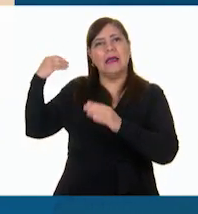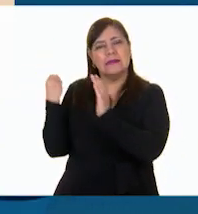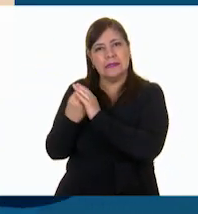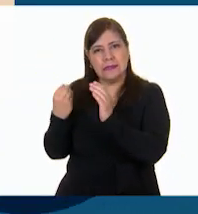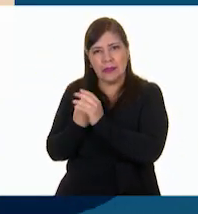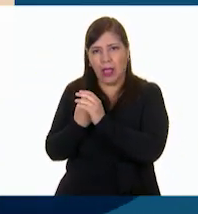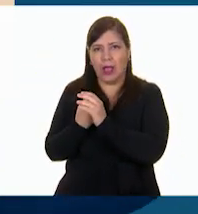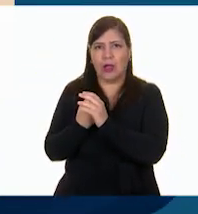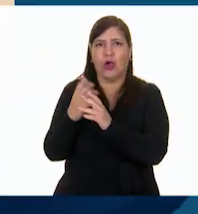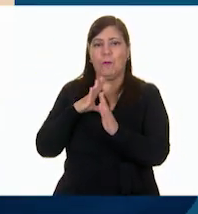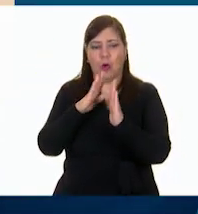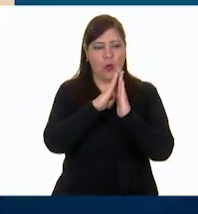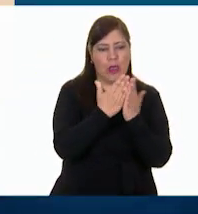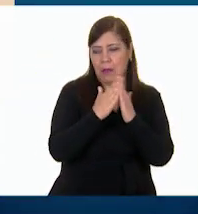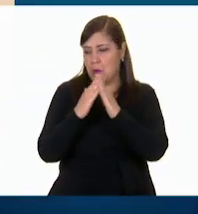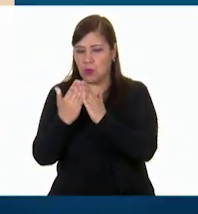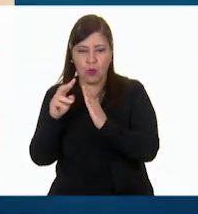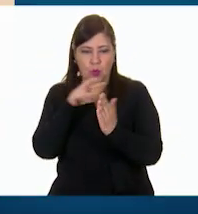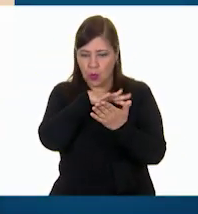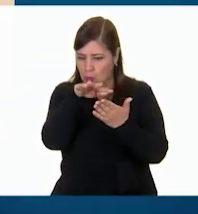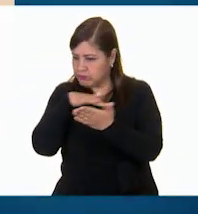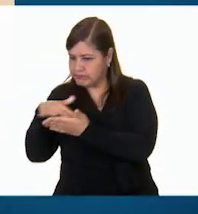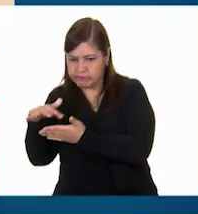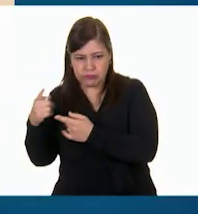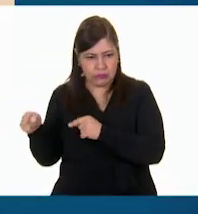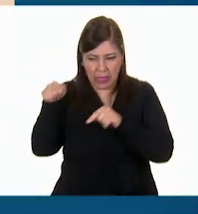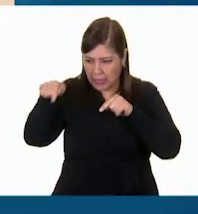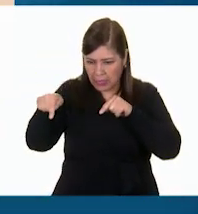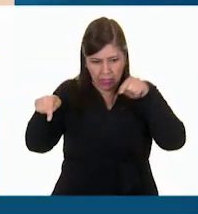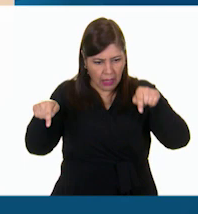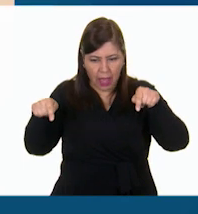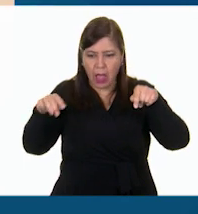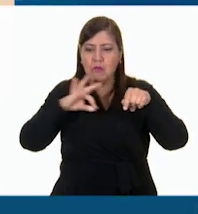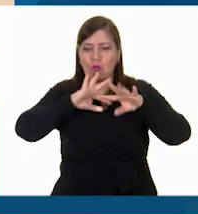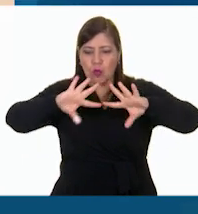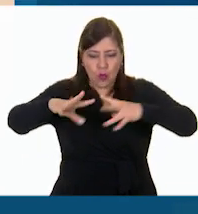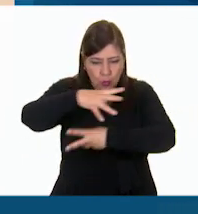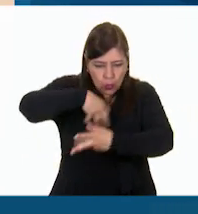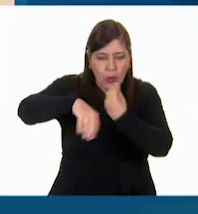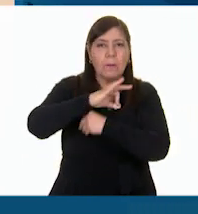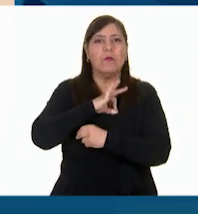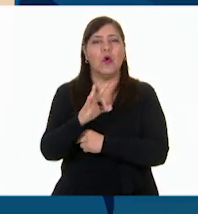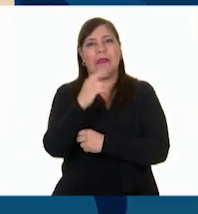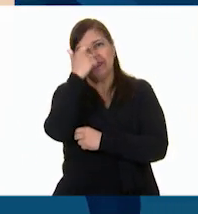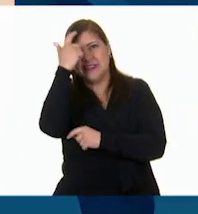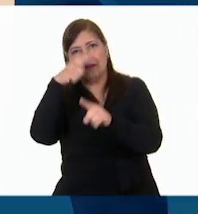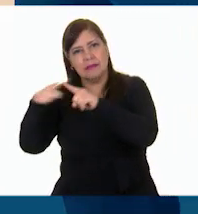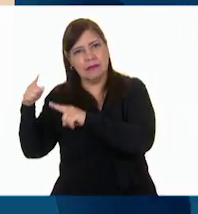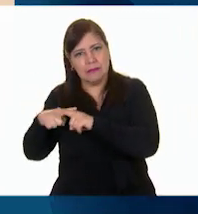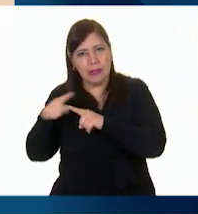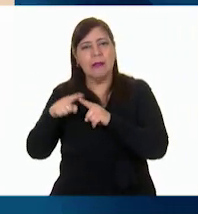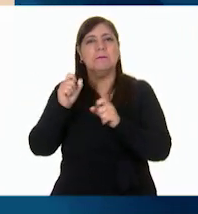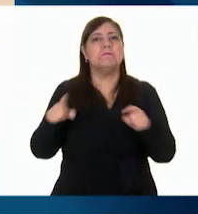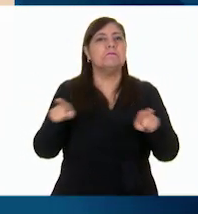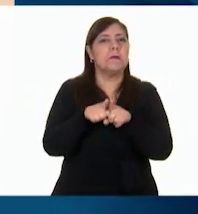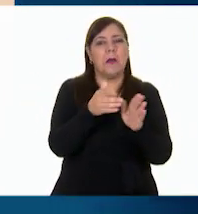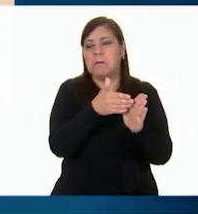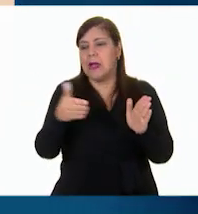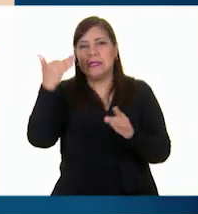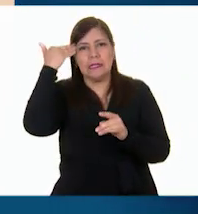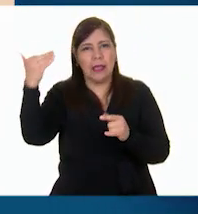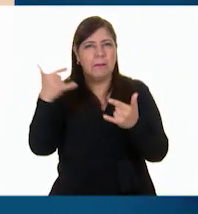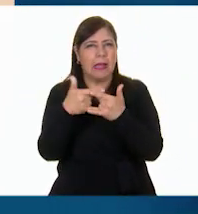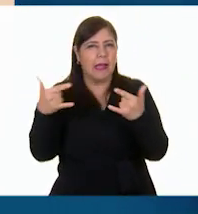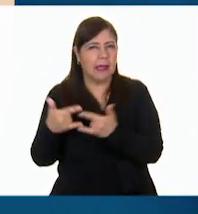las relaciones entre los textos y sobre cómo una historia puede ser reinterpretada por diferentes autores en momentos distintos de la